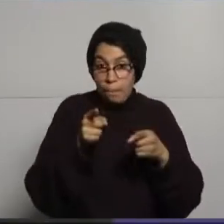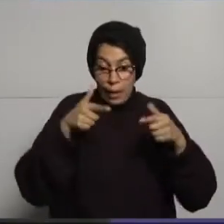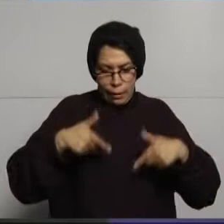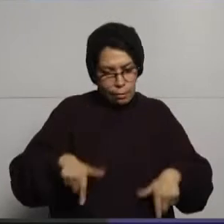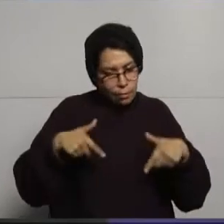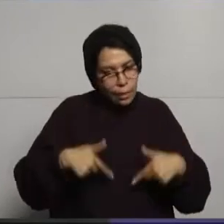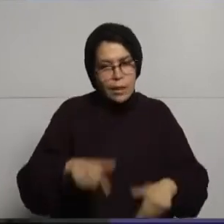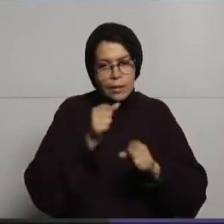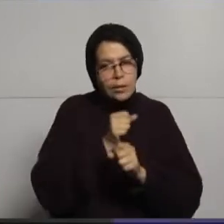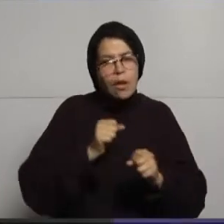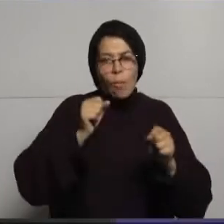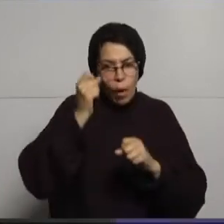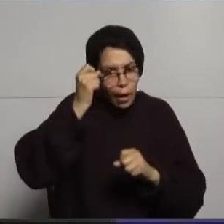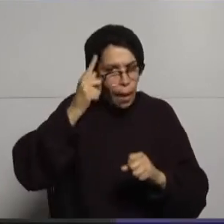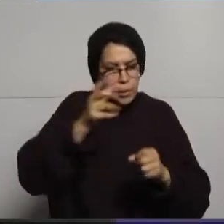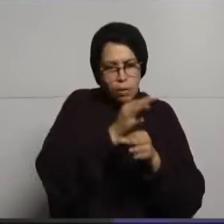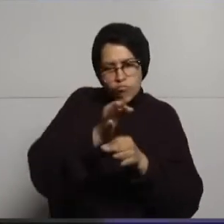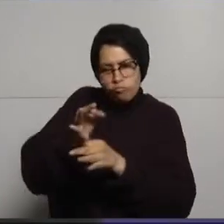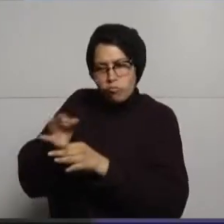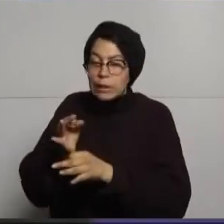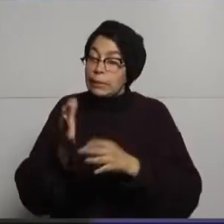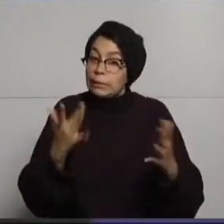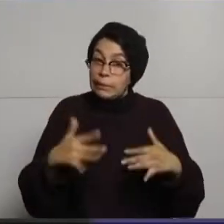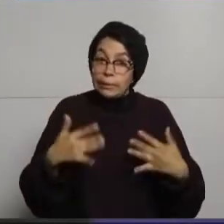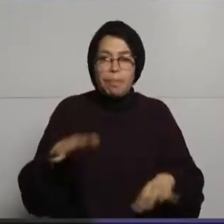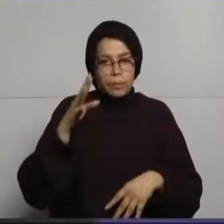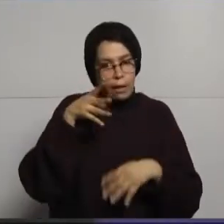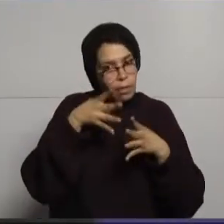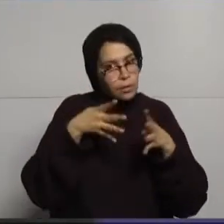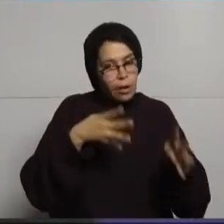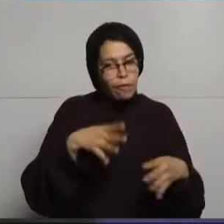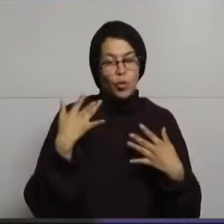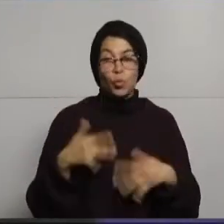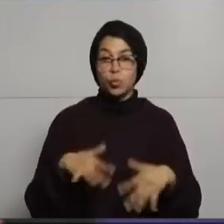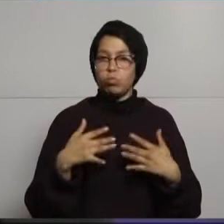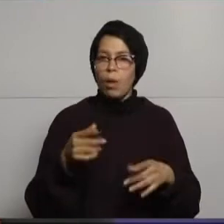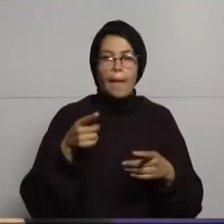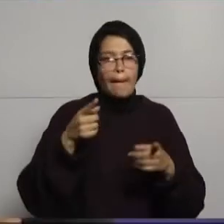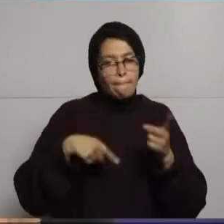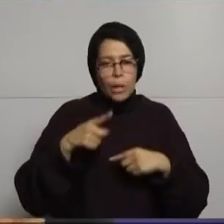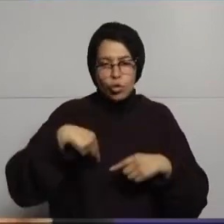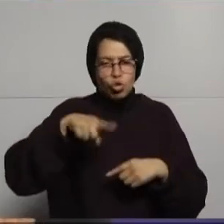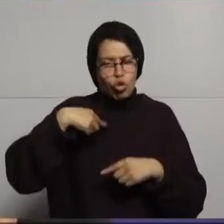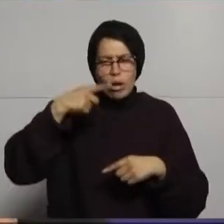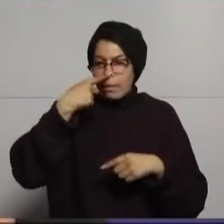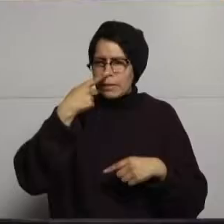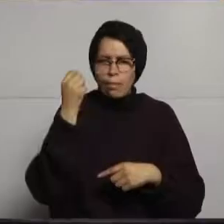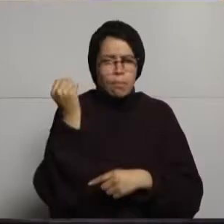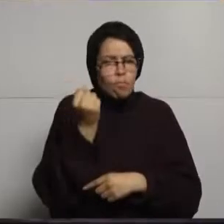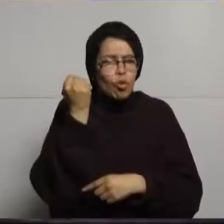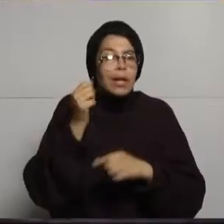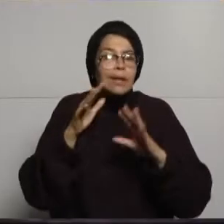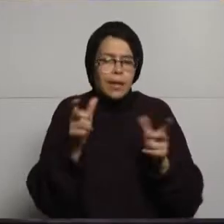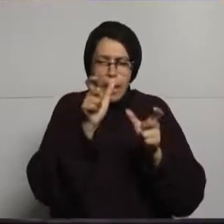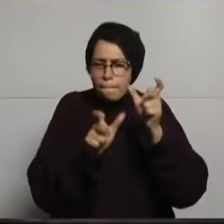capacitación y fortalecimiento. Entonces, el desafío fue muy grande, pero creo que lo interesante de esto es que nos encontramos con la